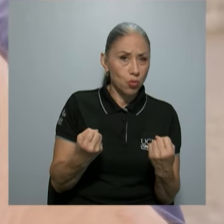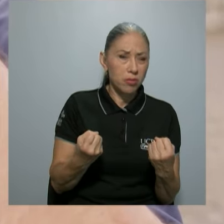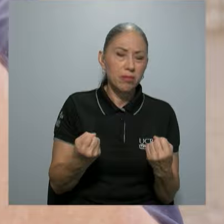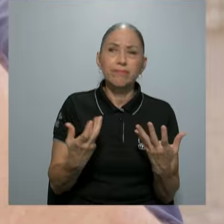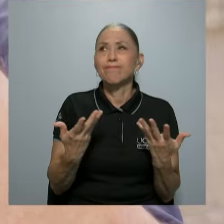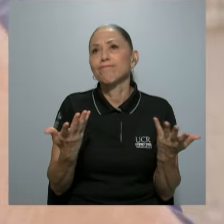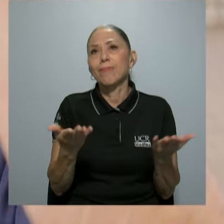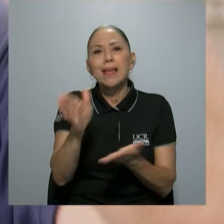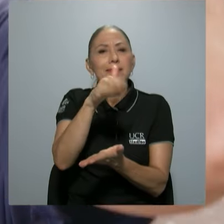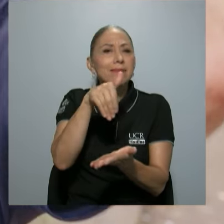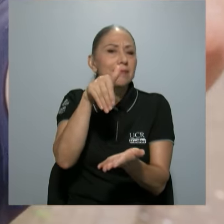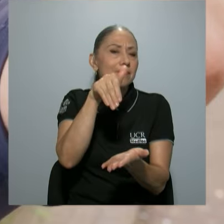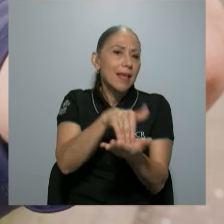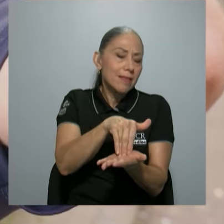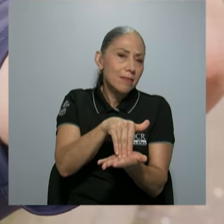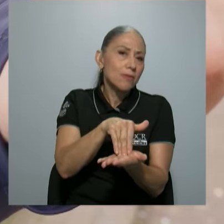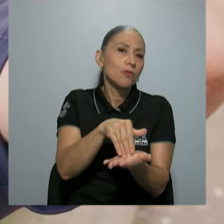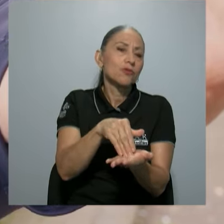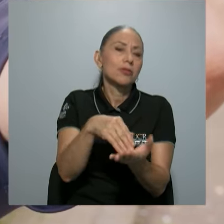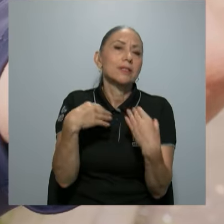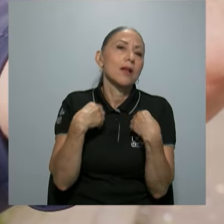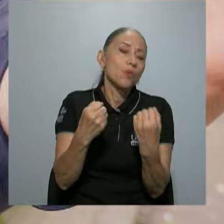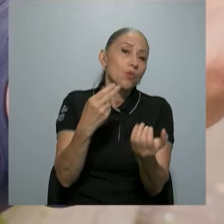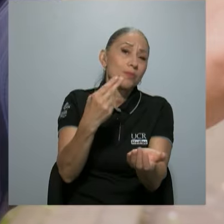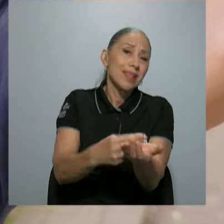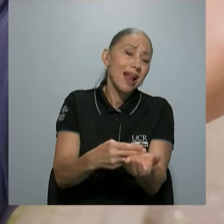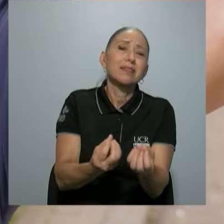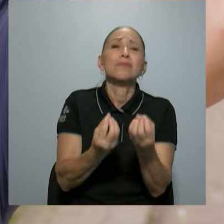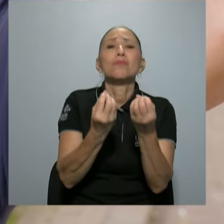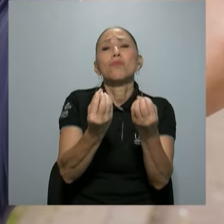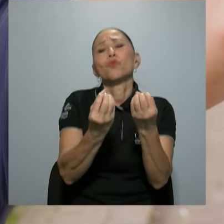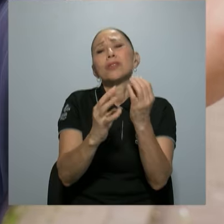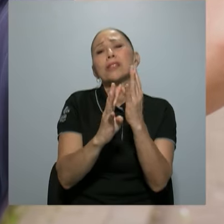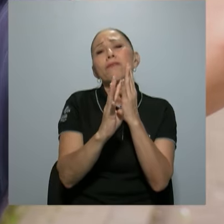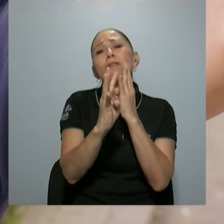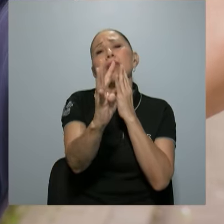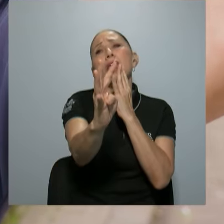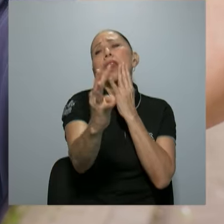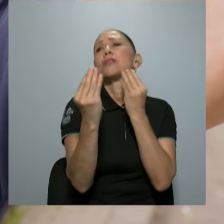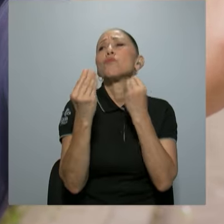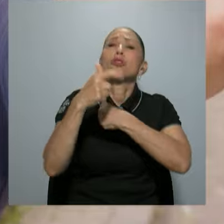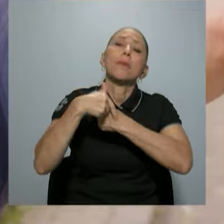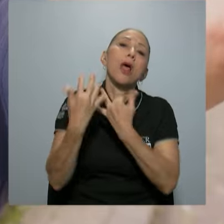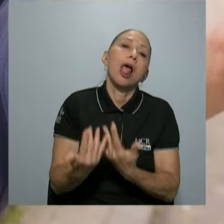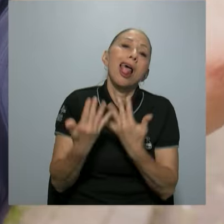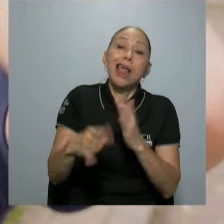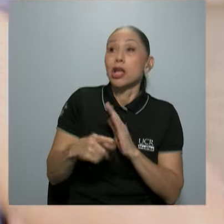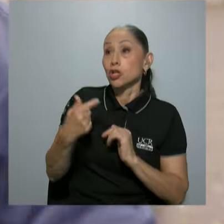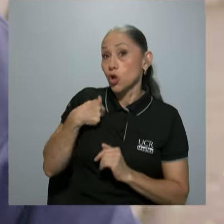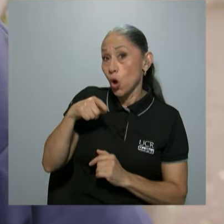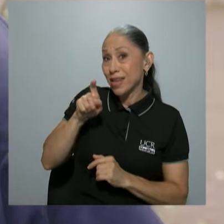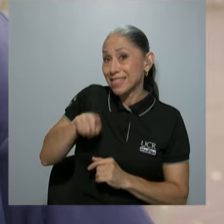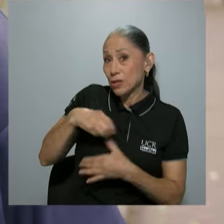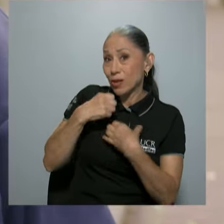en los hospitales. Por ejemplo, yo ahora tengo un examen y me dan la cita